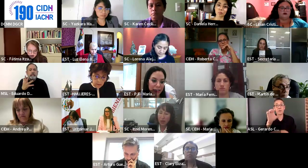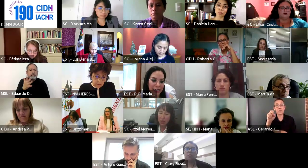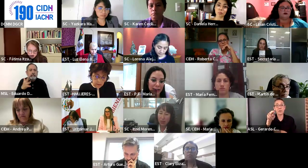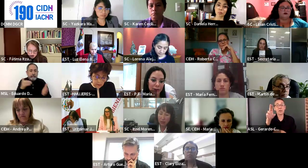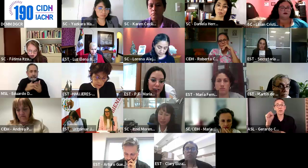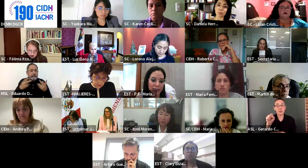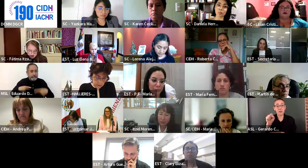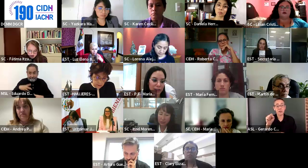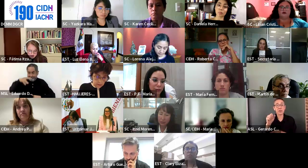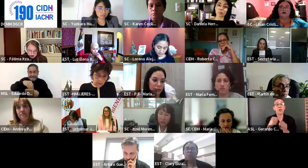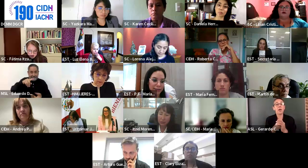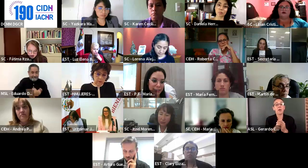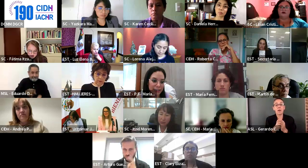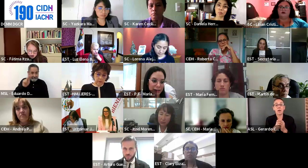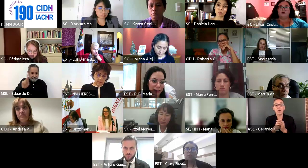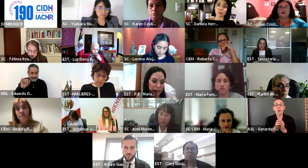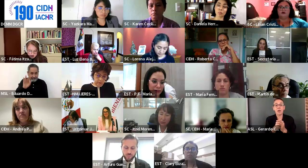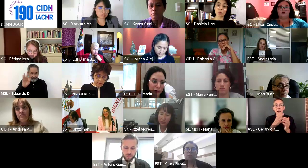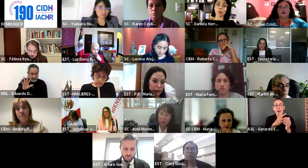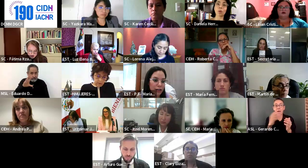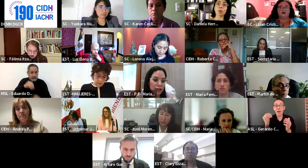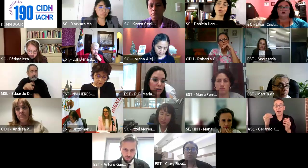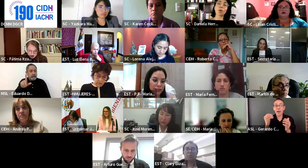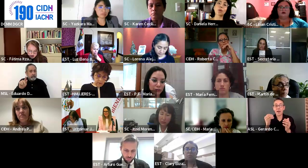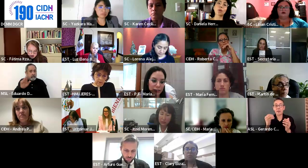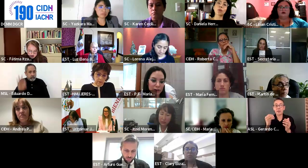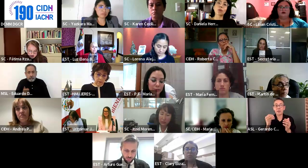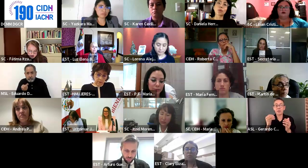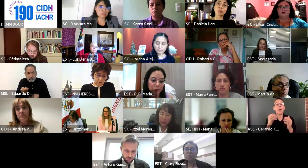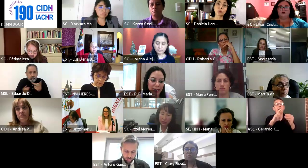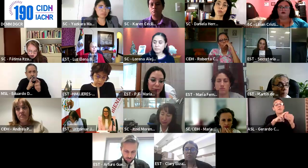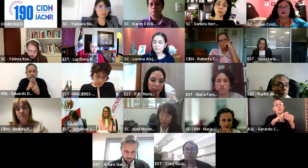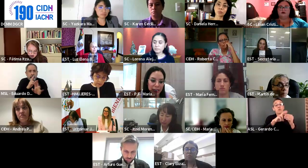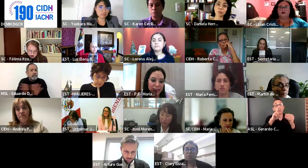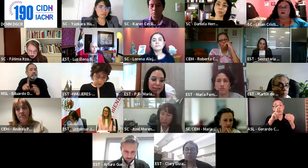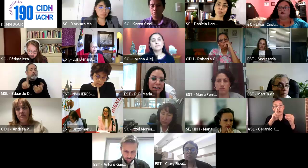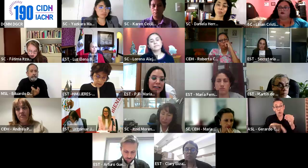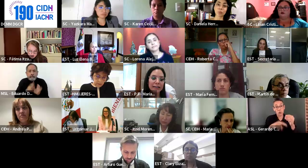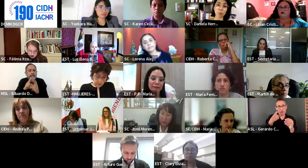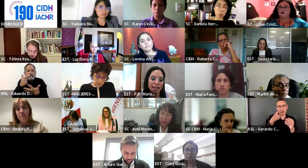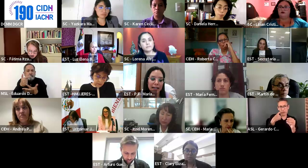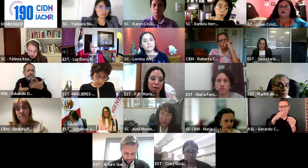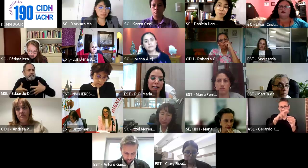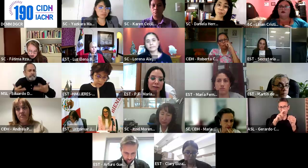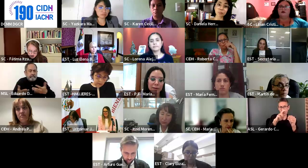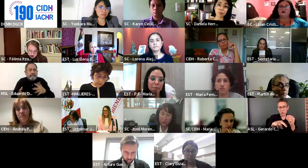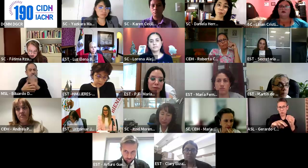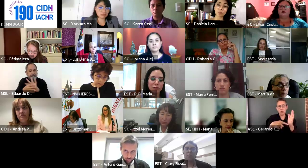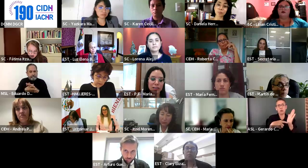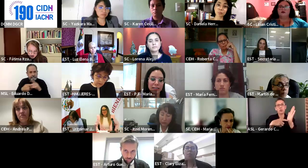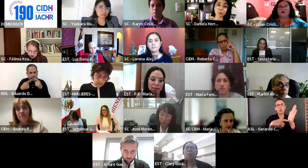50.000 que laboran en el Poder Judicial de la Federación. Los resultados preliminares reflejaron